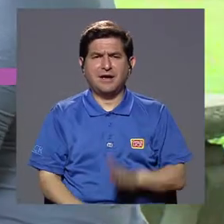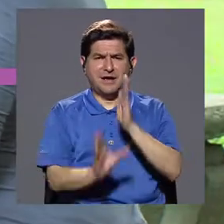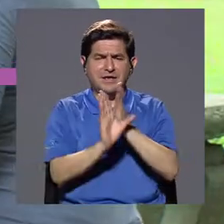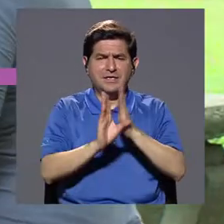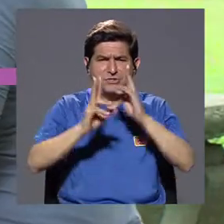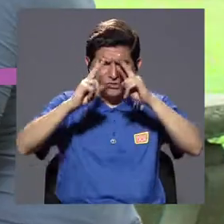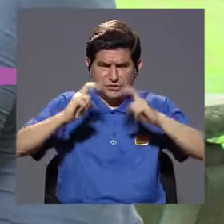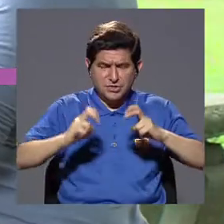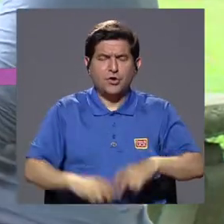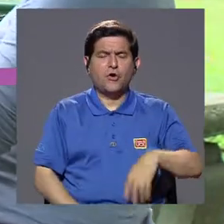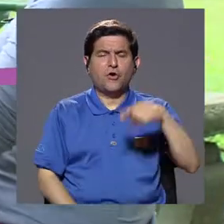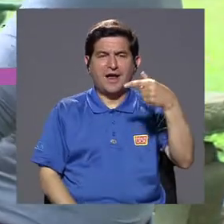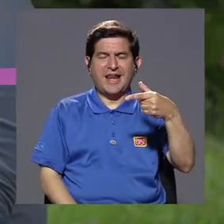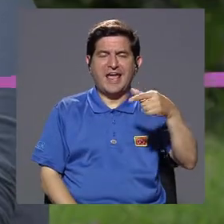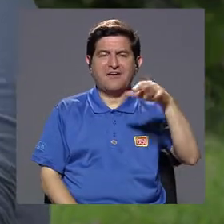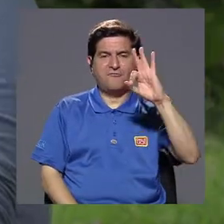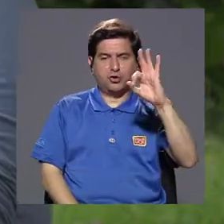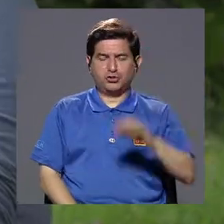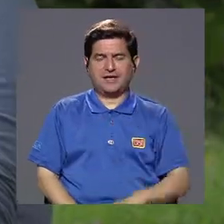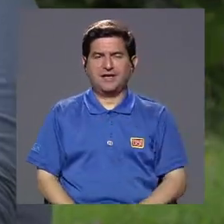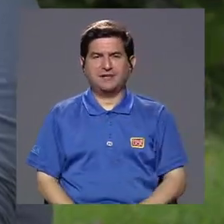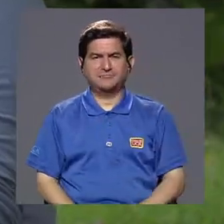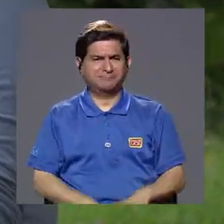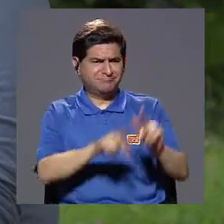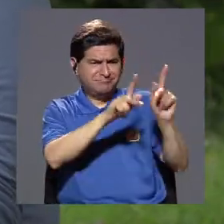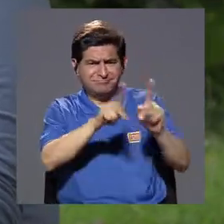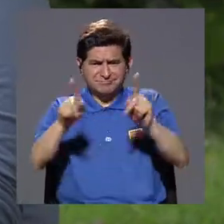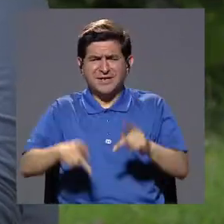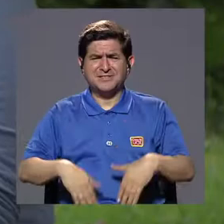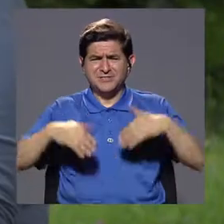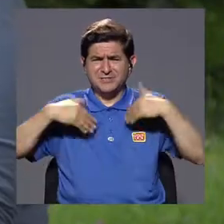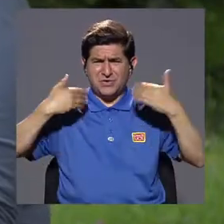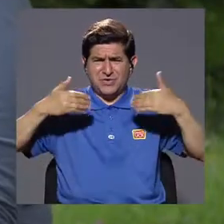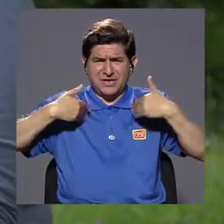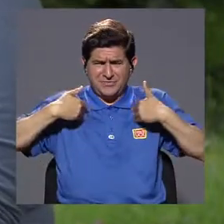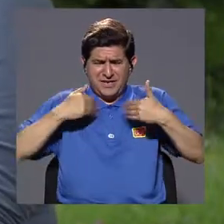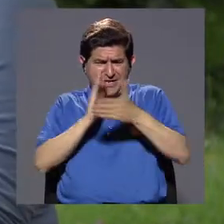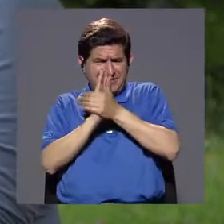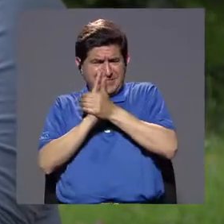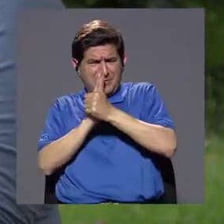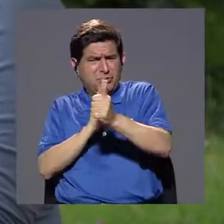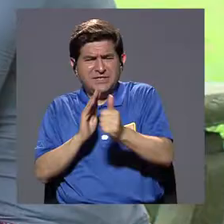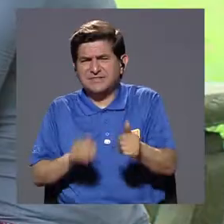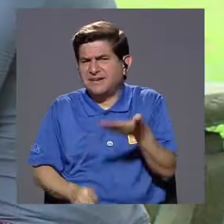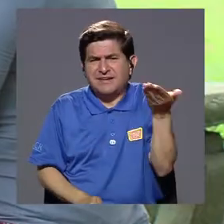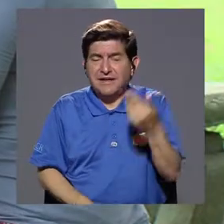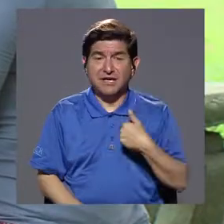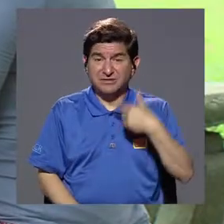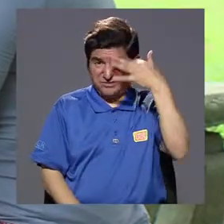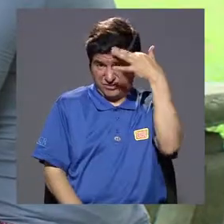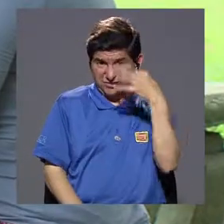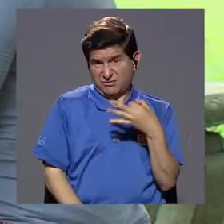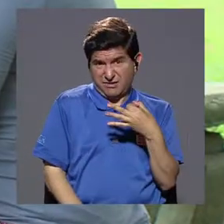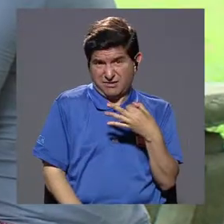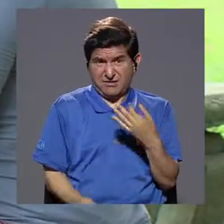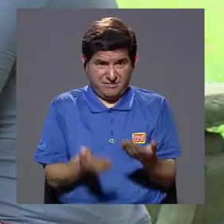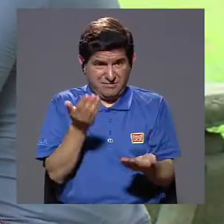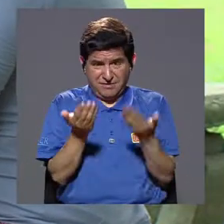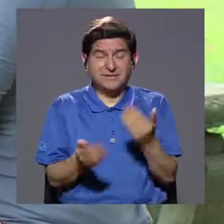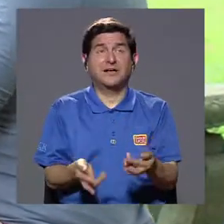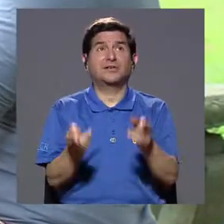psicoanalista glenn fonseca que hace a las personas ser feliz o que las potencias creerían gabriel